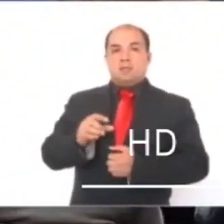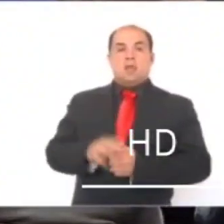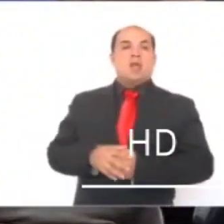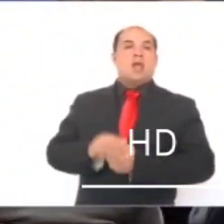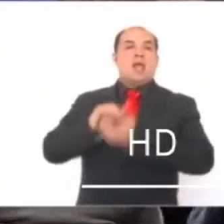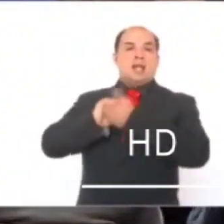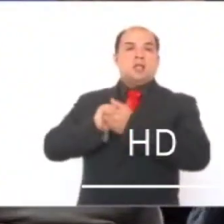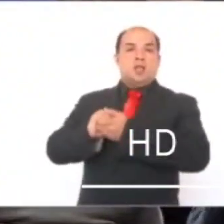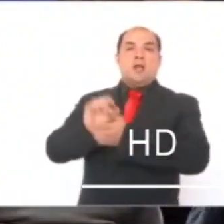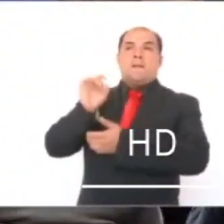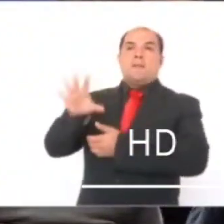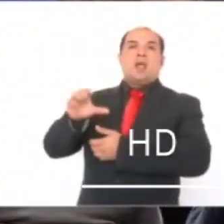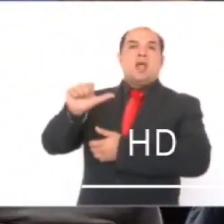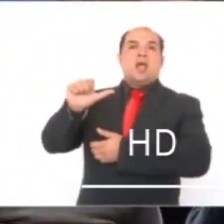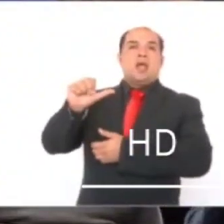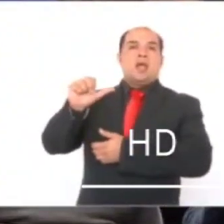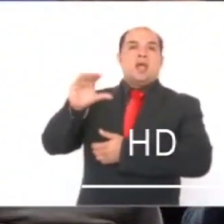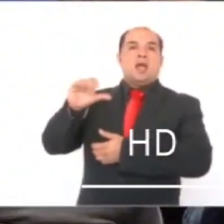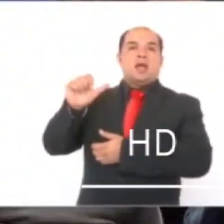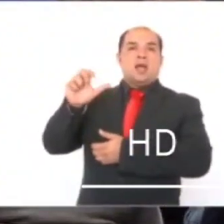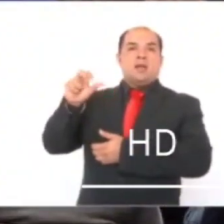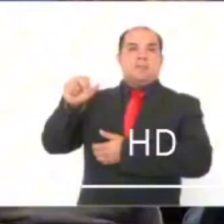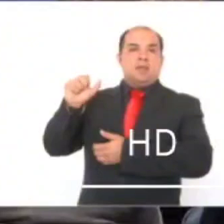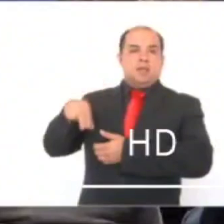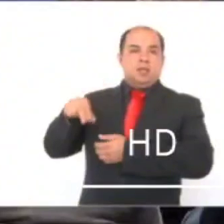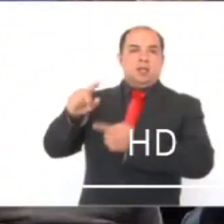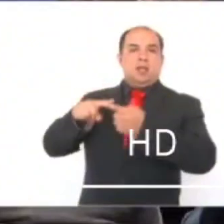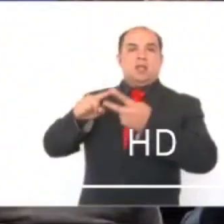saludos a Carmen, Elisa,